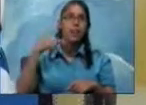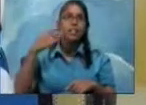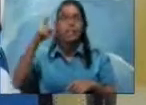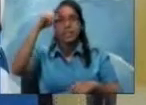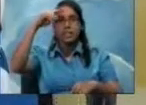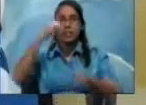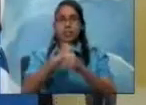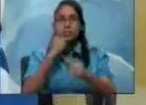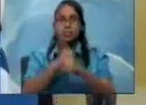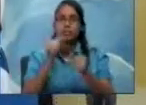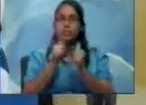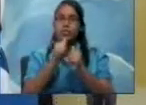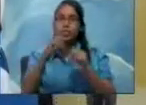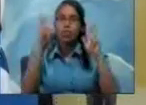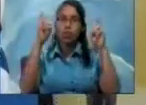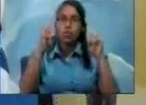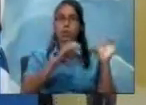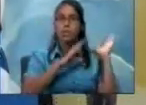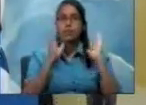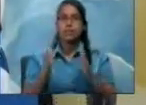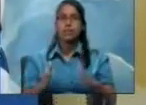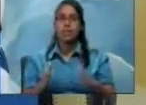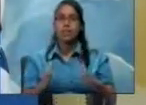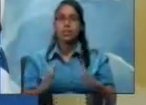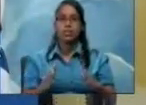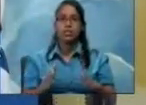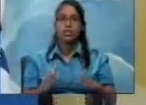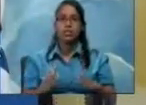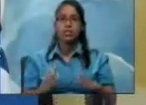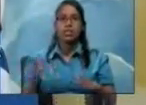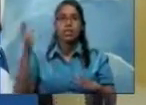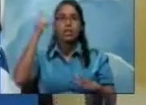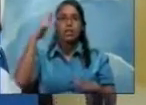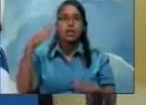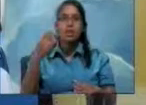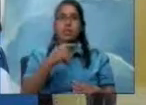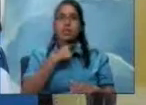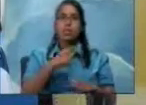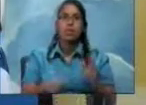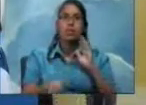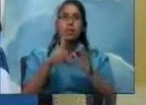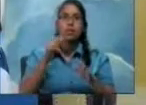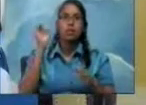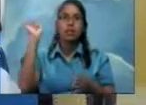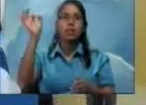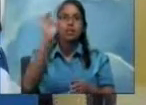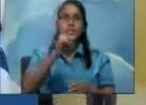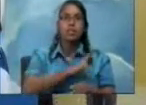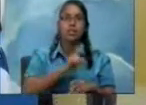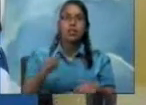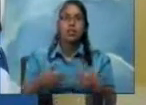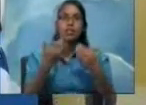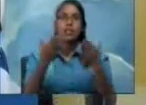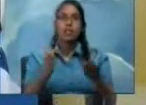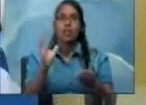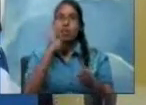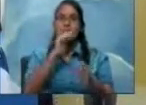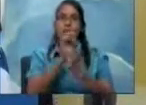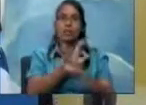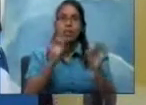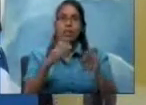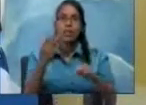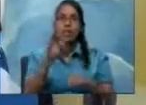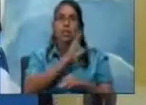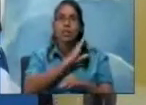trabajar con esos nuevos creyentes sabes que se pierden más en la campaña Se entregan no hay nadie que